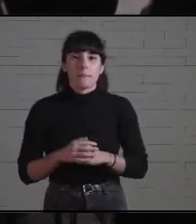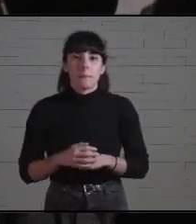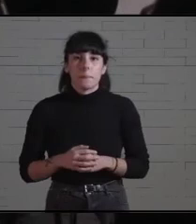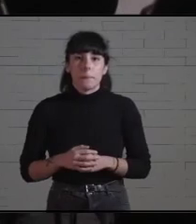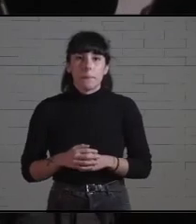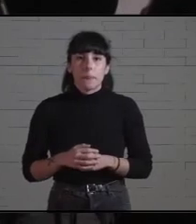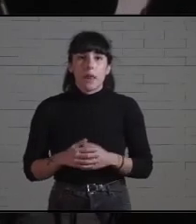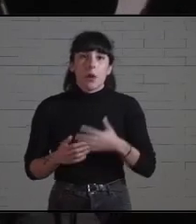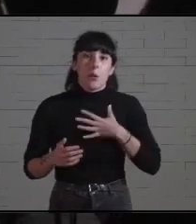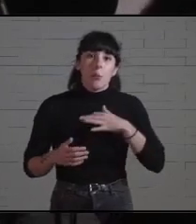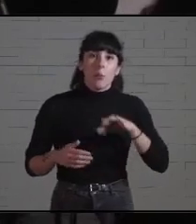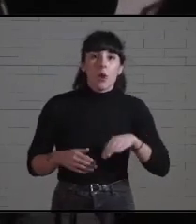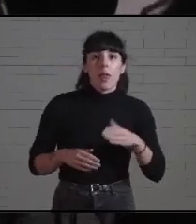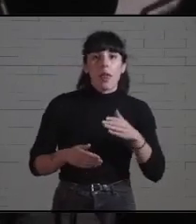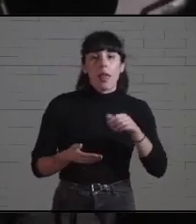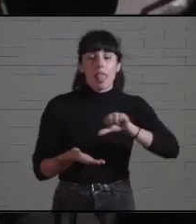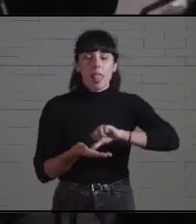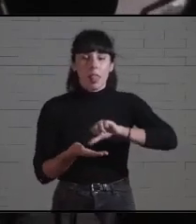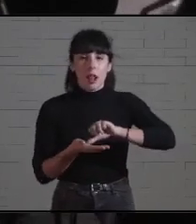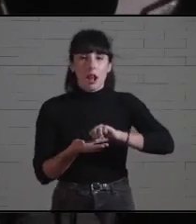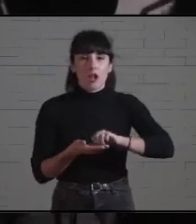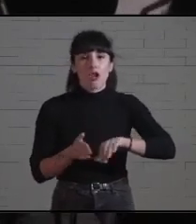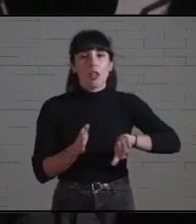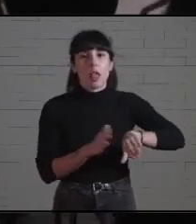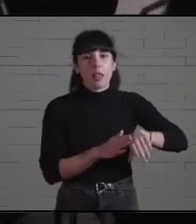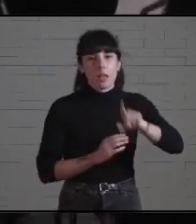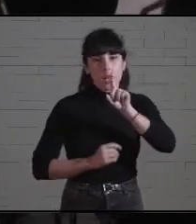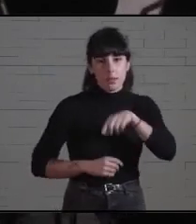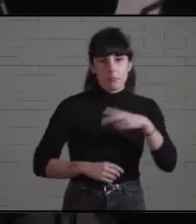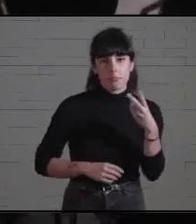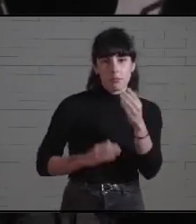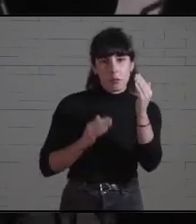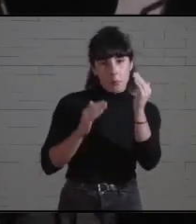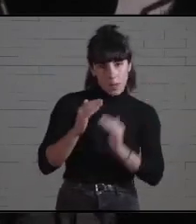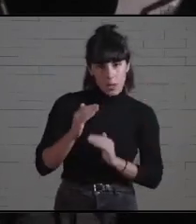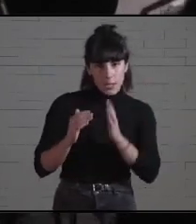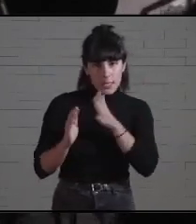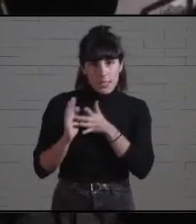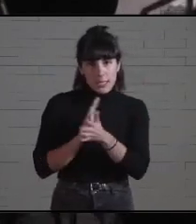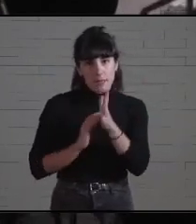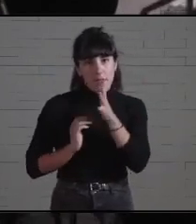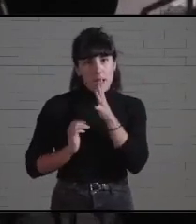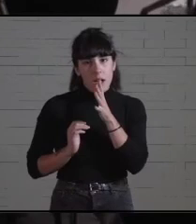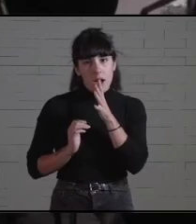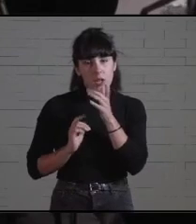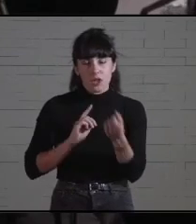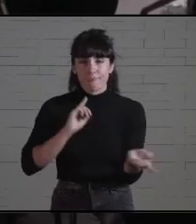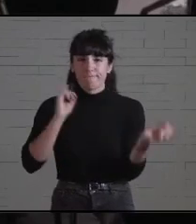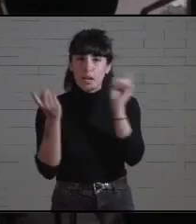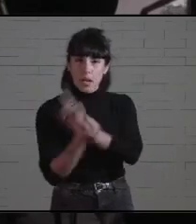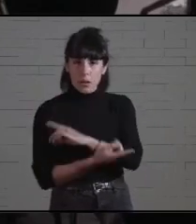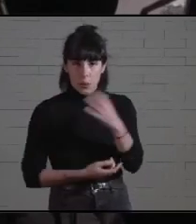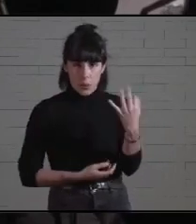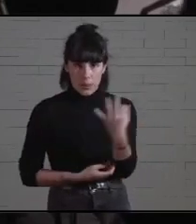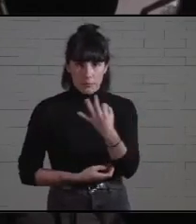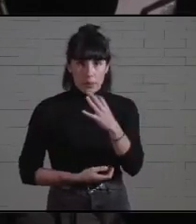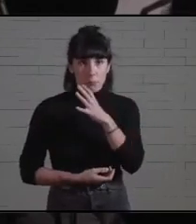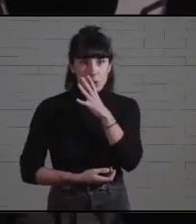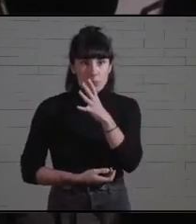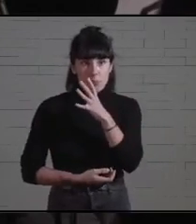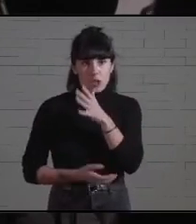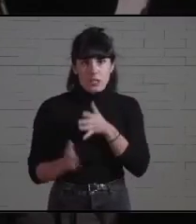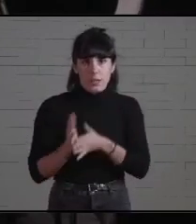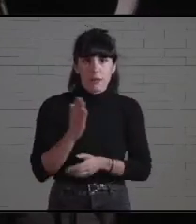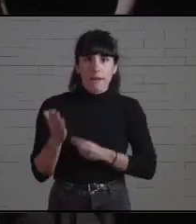centro y de izquierda. Y eso es un problema. Eso hay que revertirlo porque efectivamente hay dos